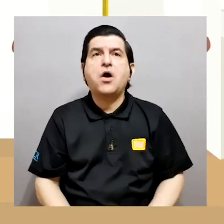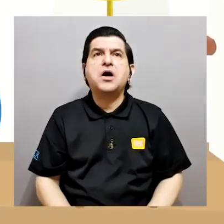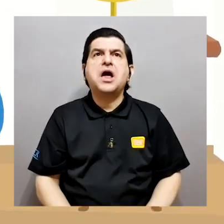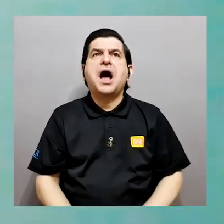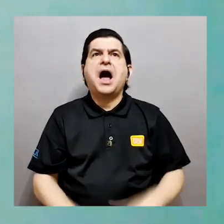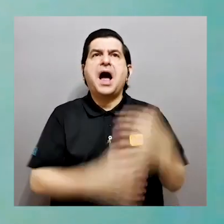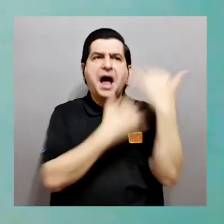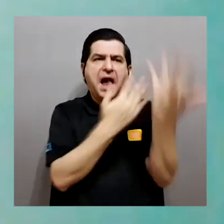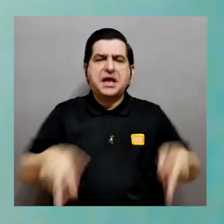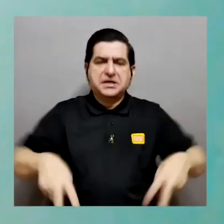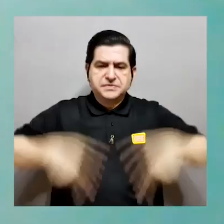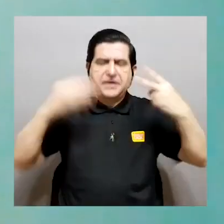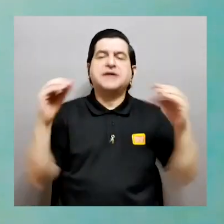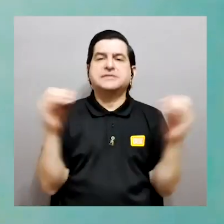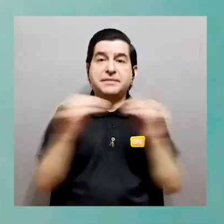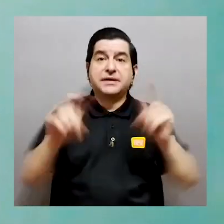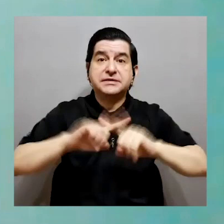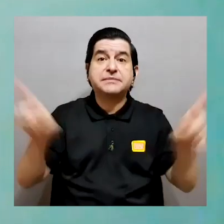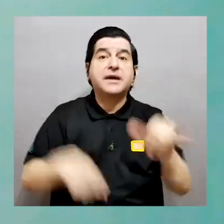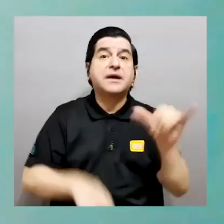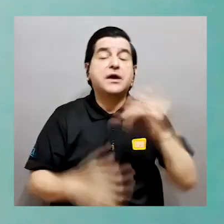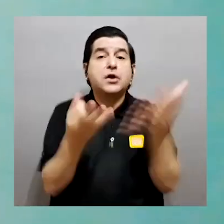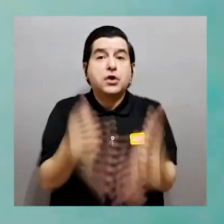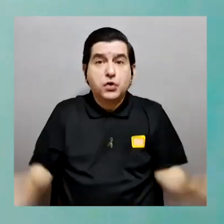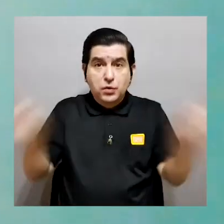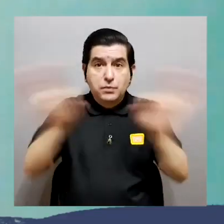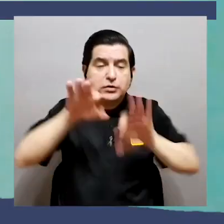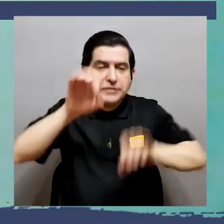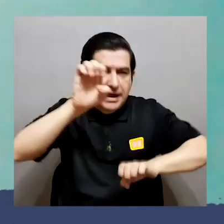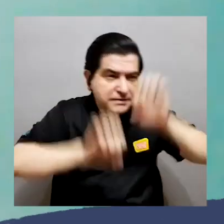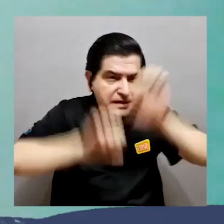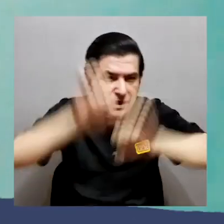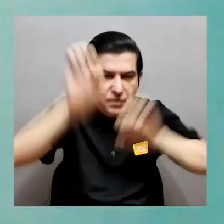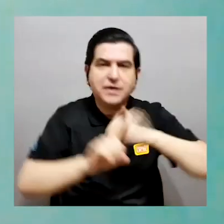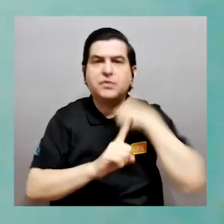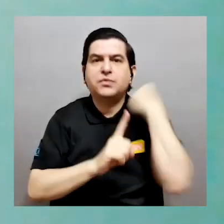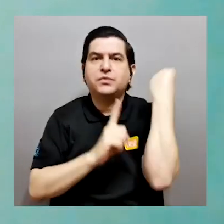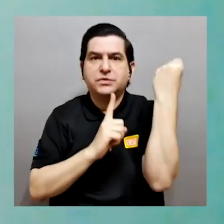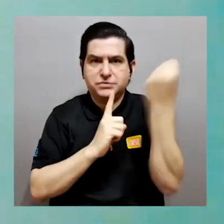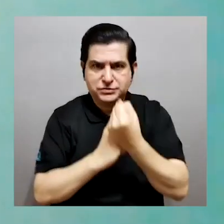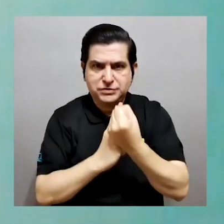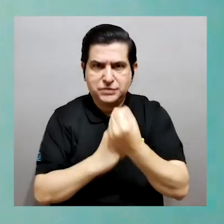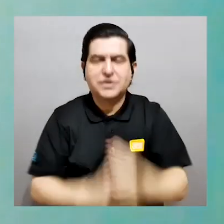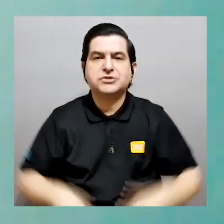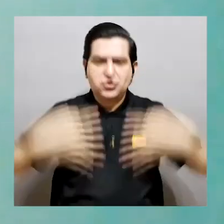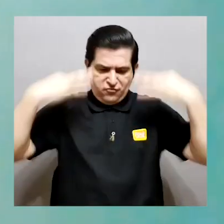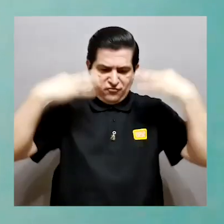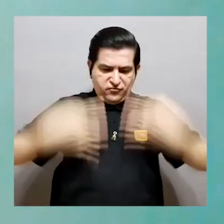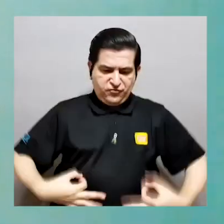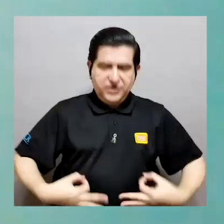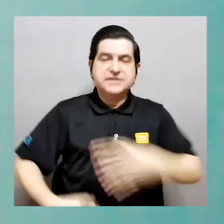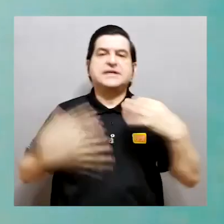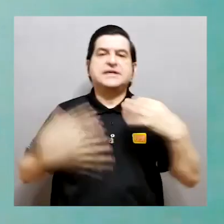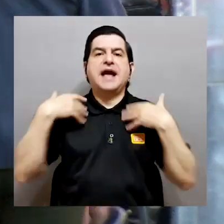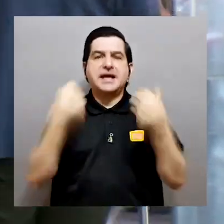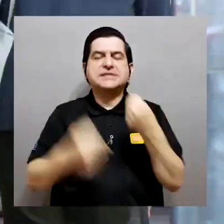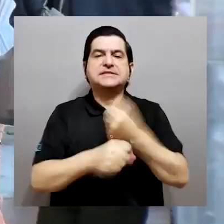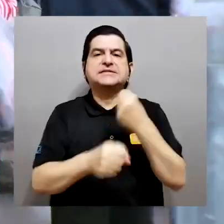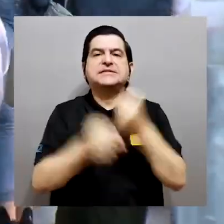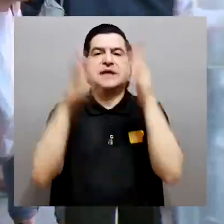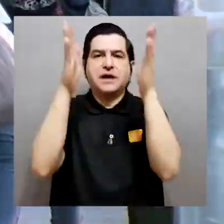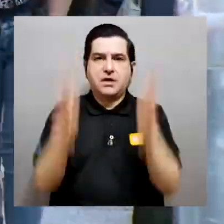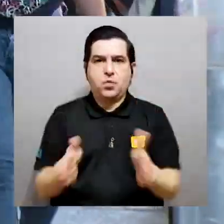vivimos más. Sin embargo, yo creo que también acá es muy importante que se valore la condición física y la condición de salud